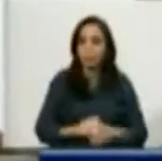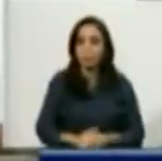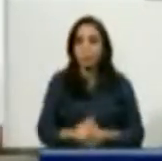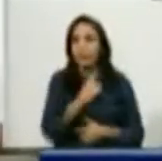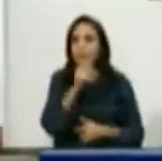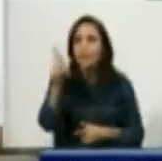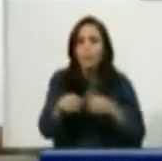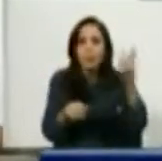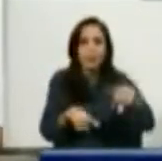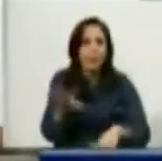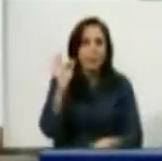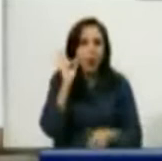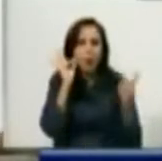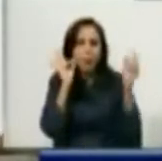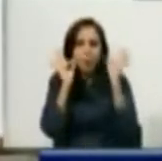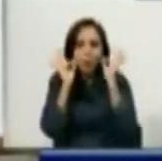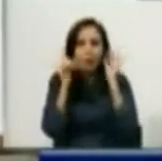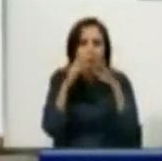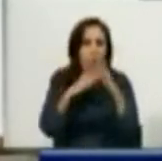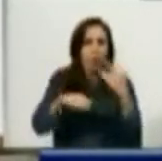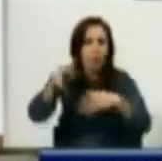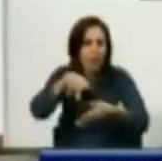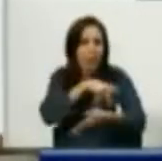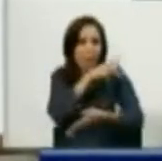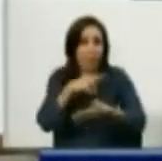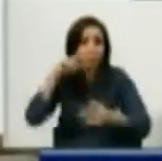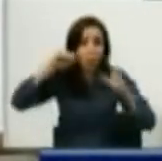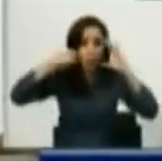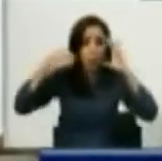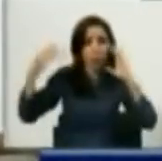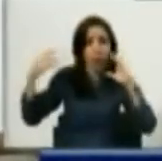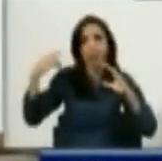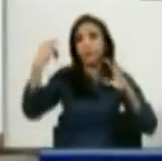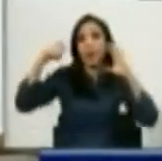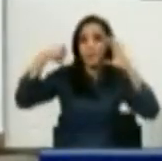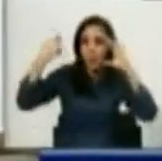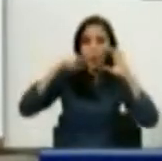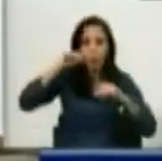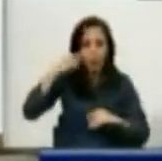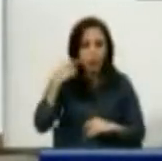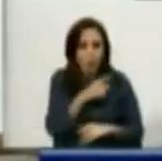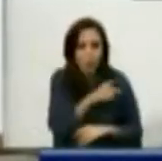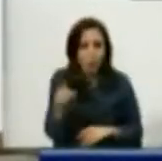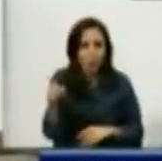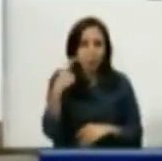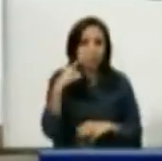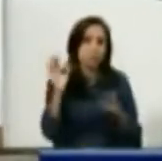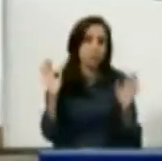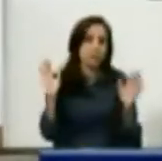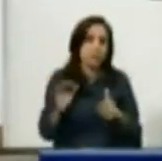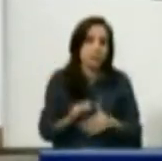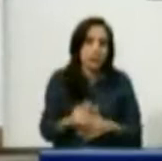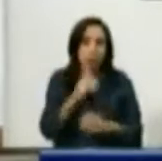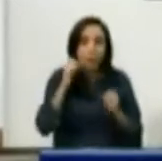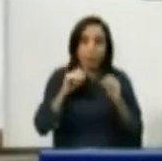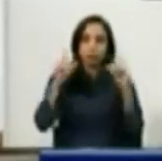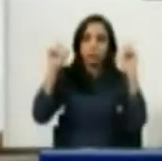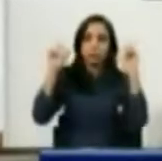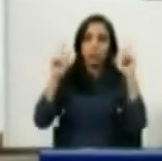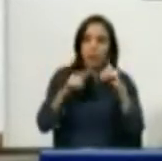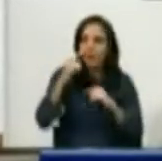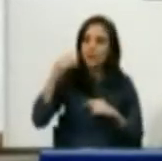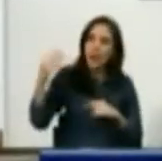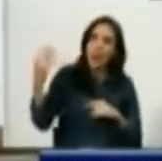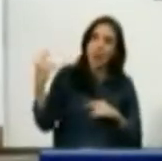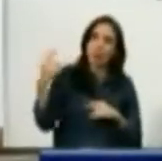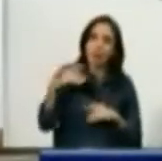la bailaba bailábamos la Lambada yo recuerdo esa película tuvo mucho impacto te acuerdas Ah era el impacto de aquellos años